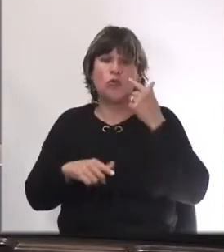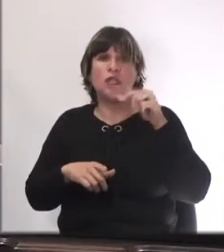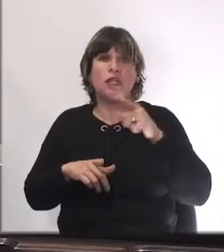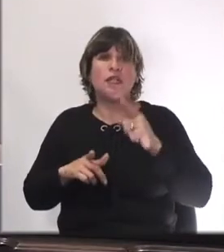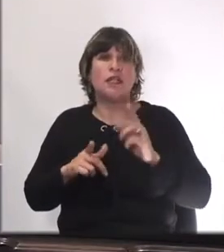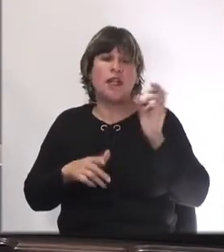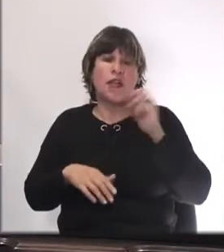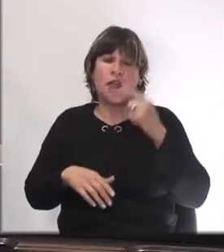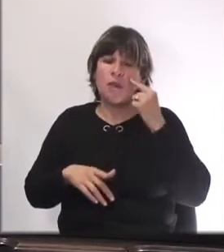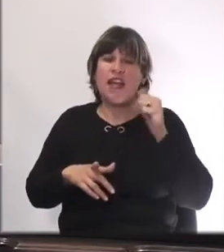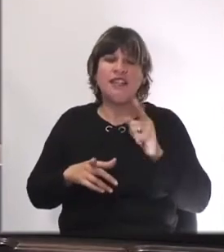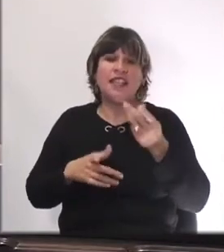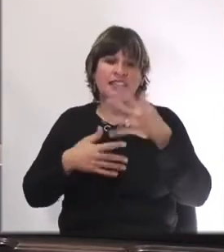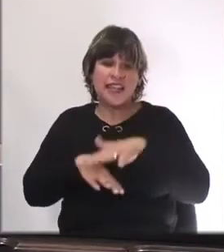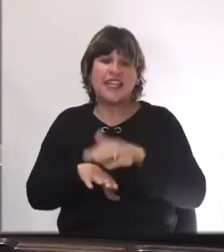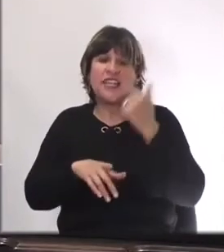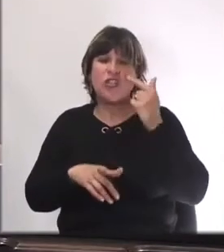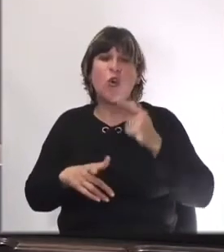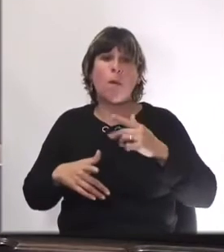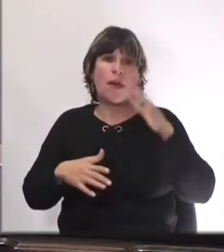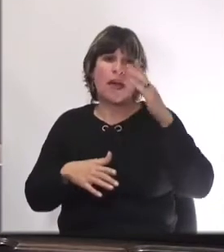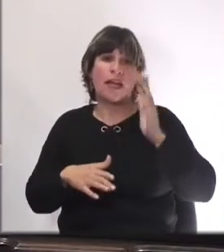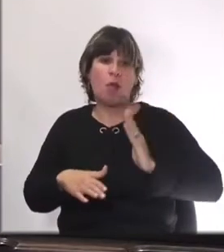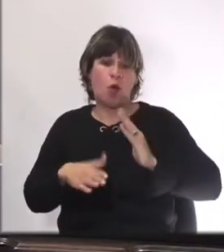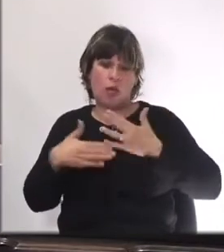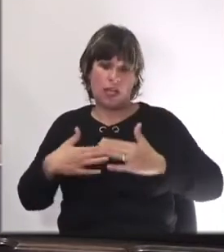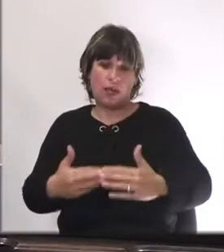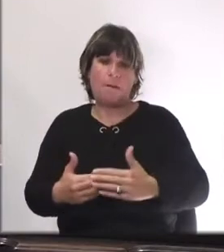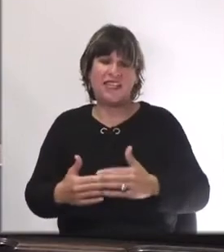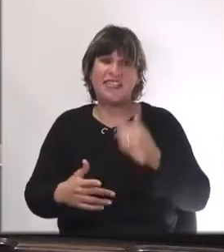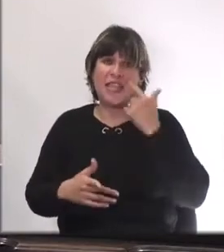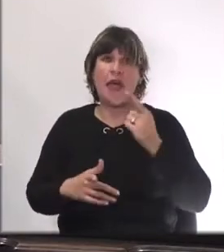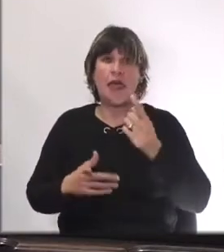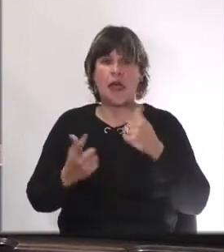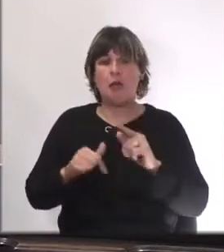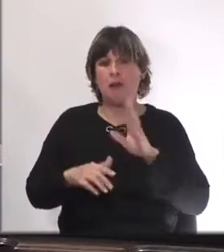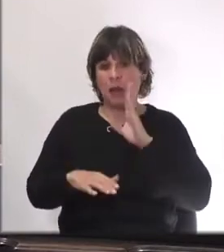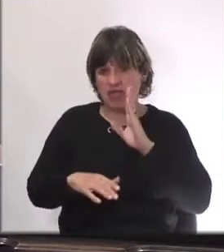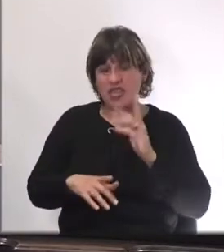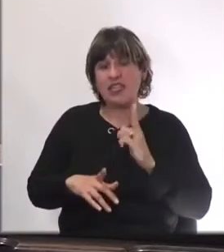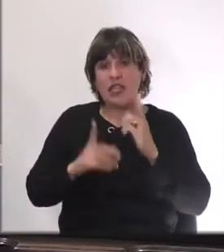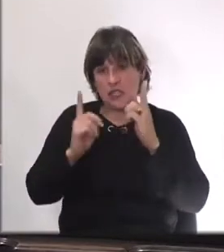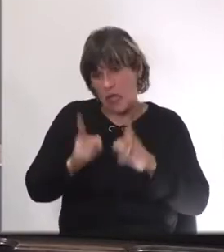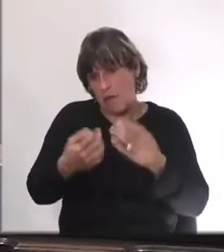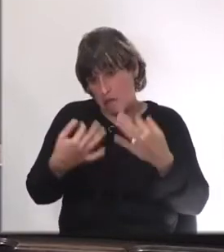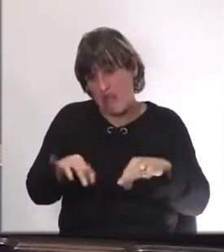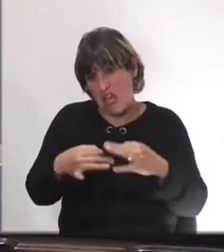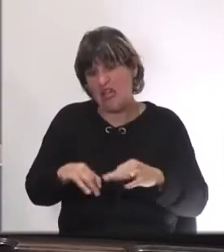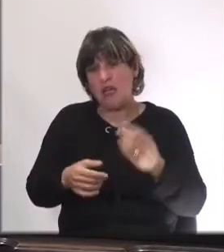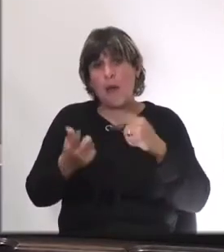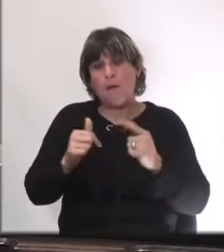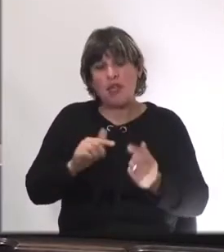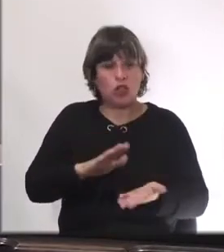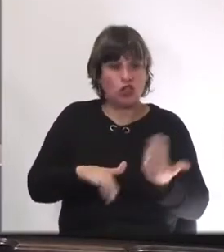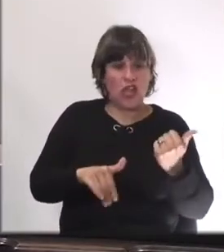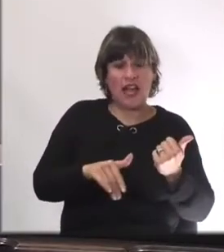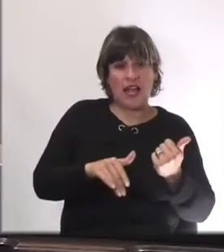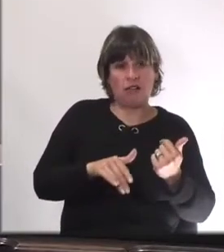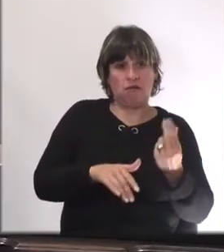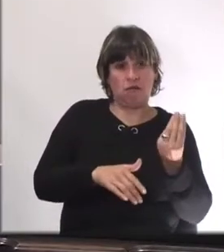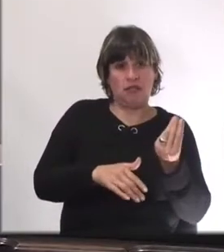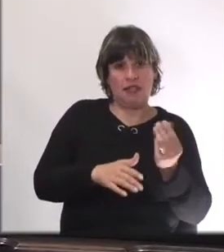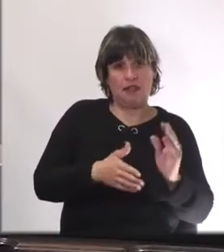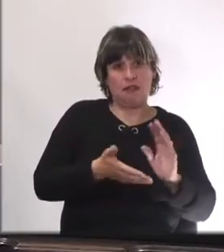protección integral a las embarazadas, un fondo especial para la maternidad, que de vuelta está muy bien, pero también quitan fondos, o